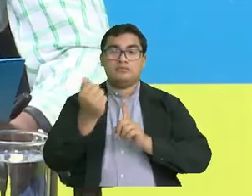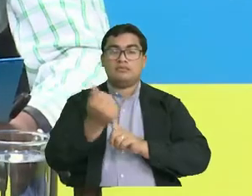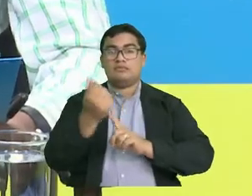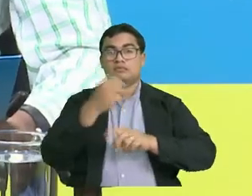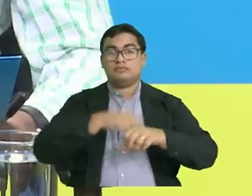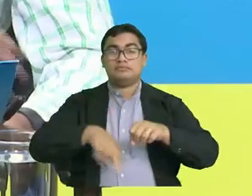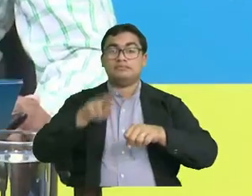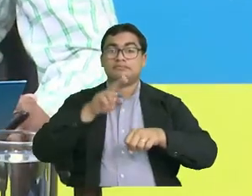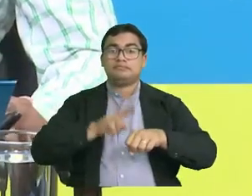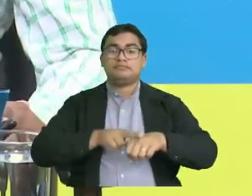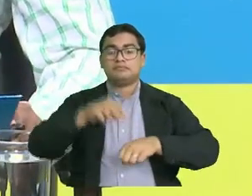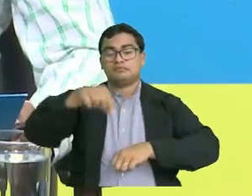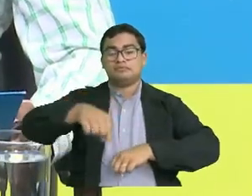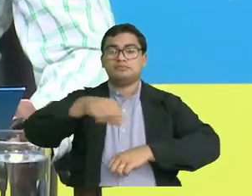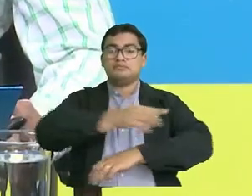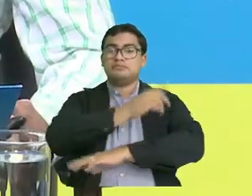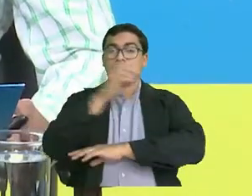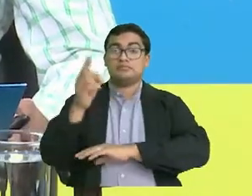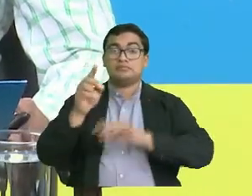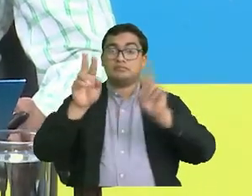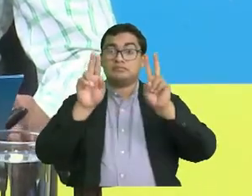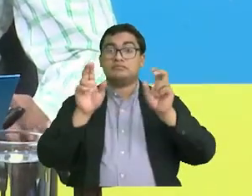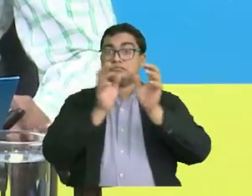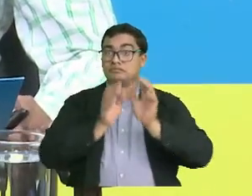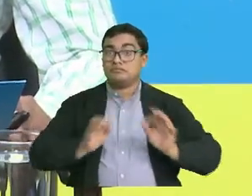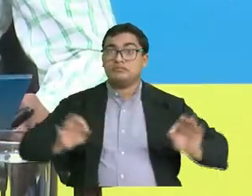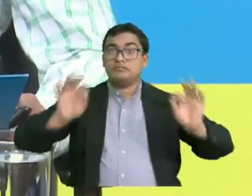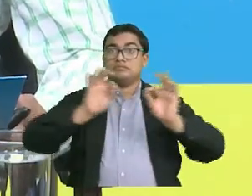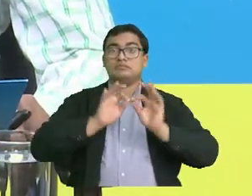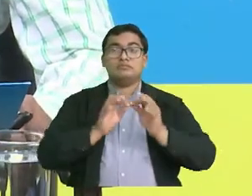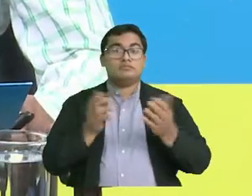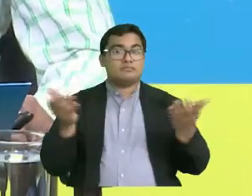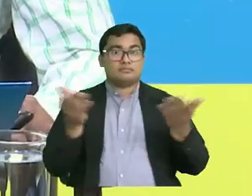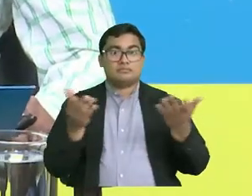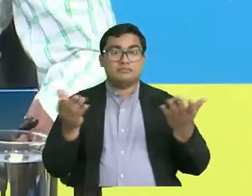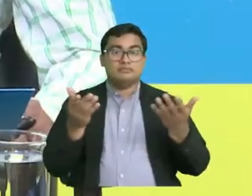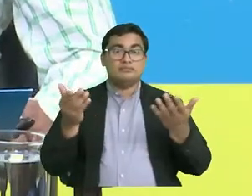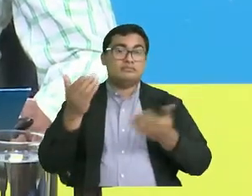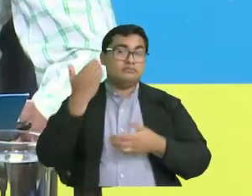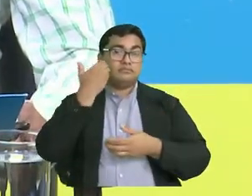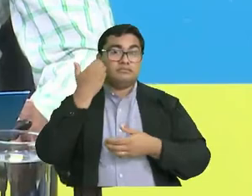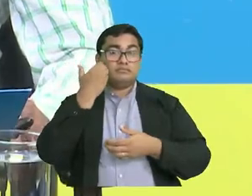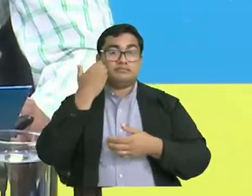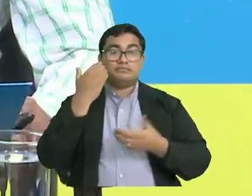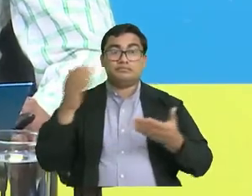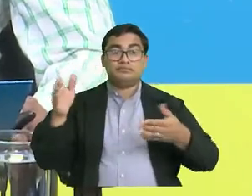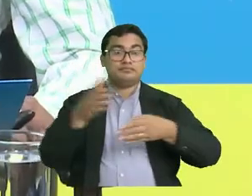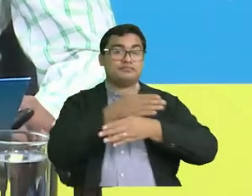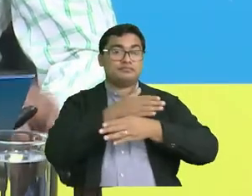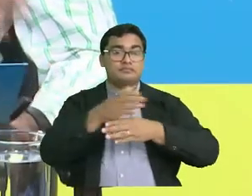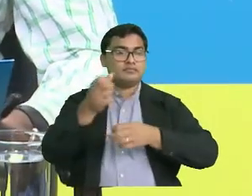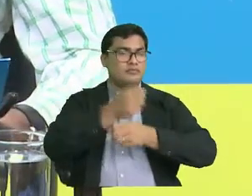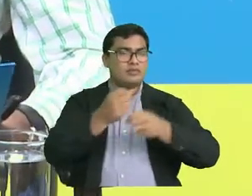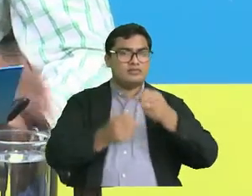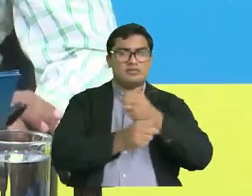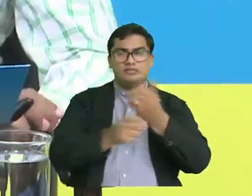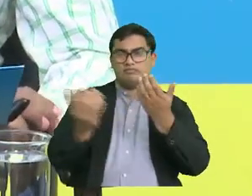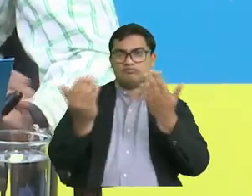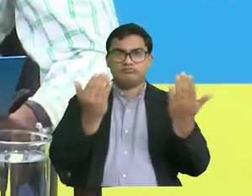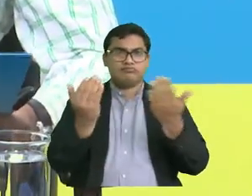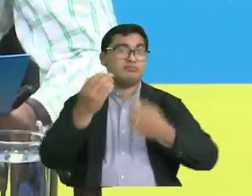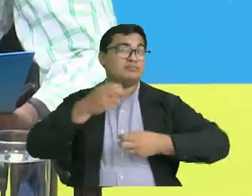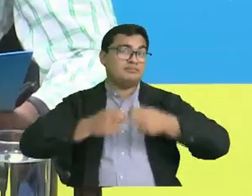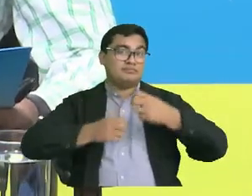Asamblea Nacional. Hoy estamos tocando un tema muy interesante, como son los trastornos de la diferenciación sexual. Tenemos como